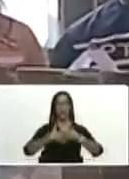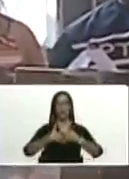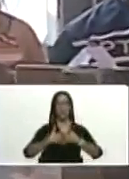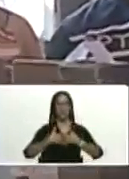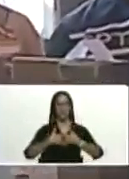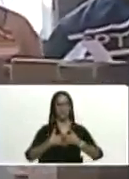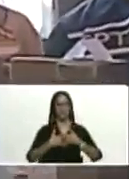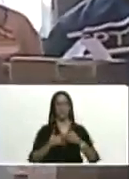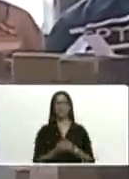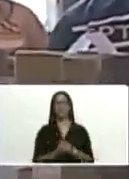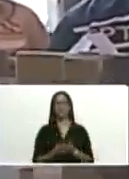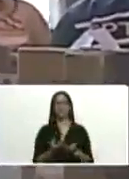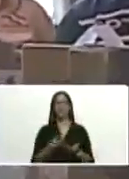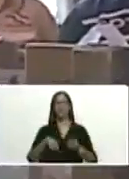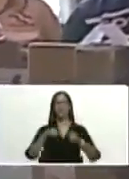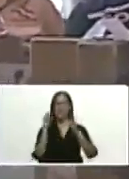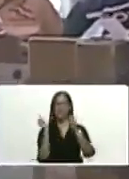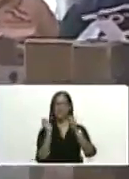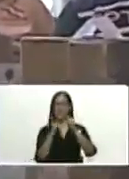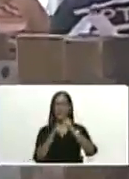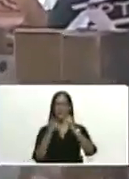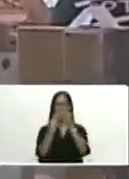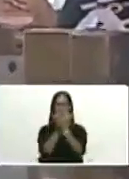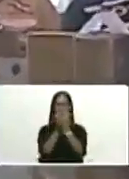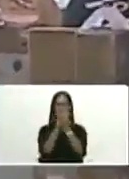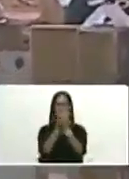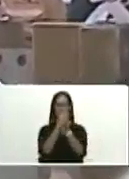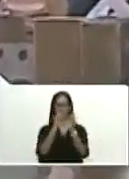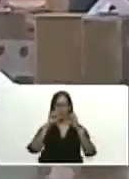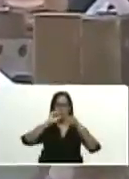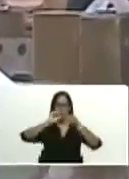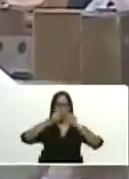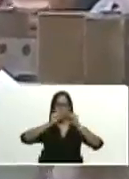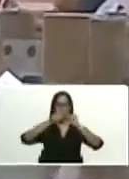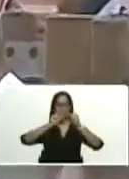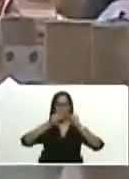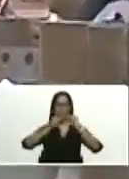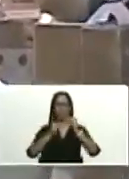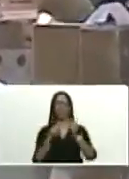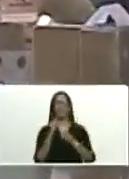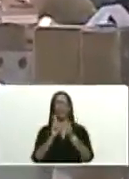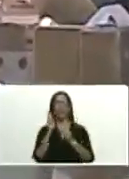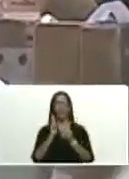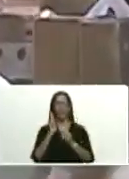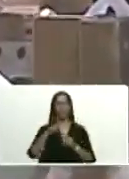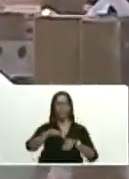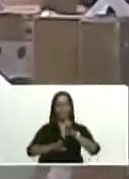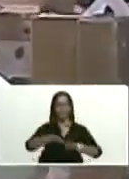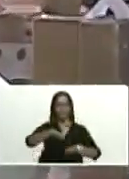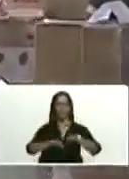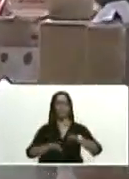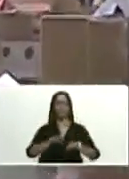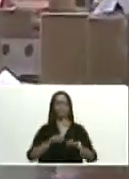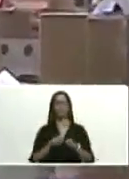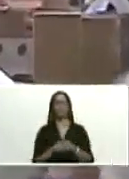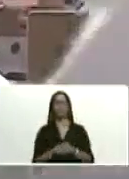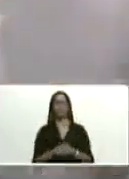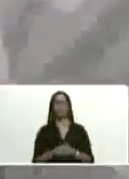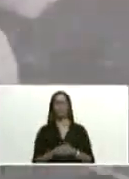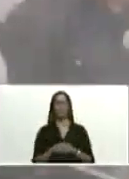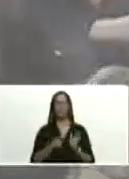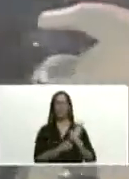implantes clavos tornillos para el uso traumatológico y ortopedia Y cómo va la cosa qué me puedes contar qué tenemos aquí qué le